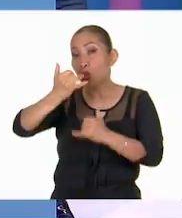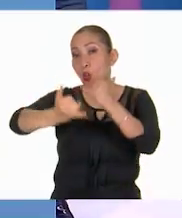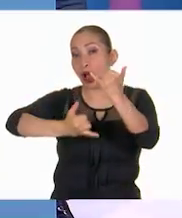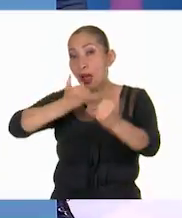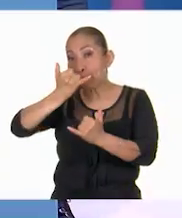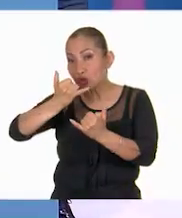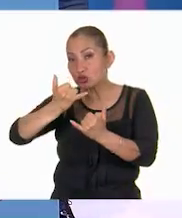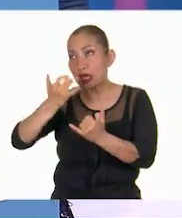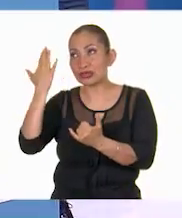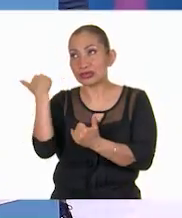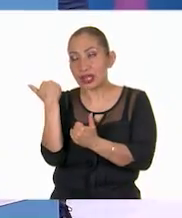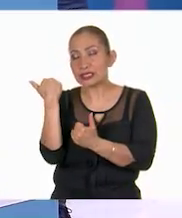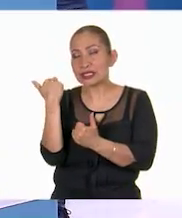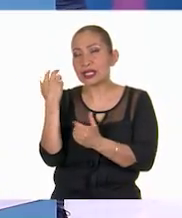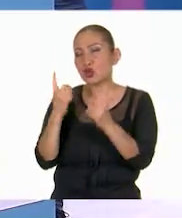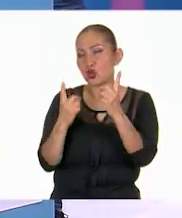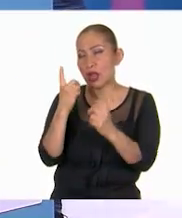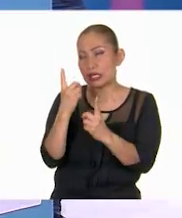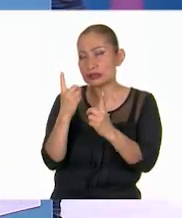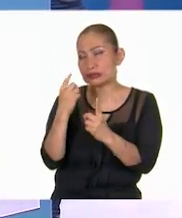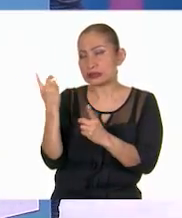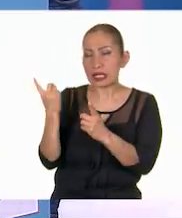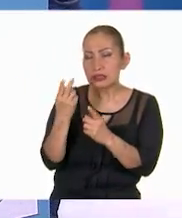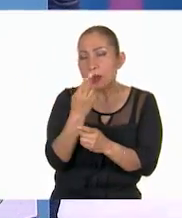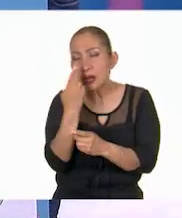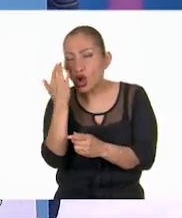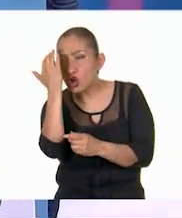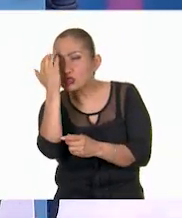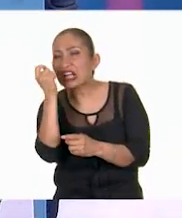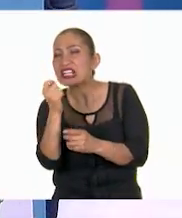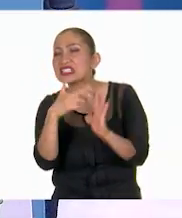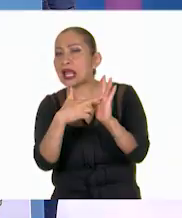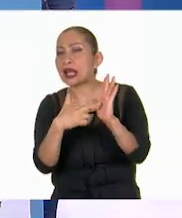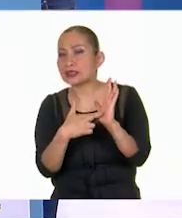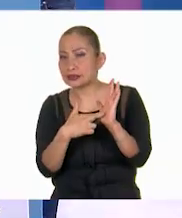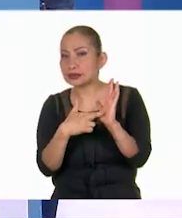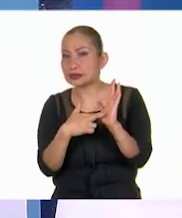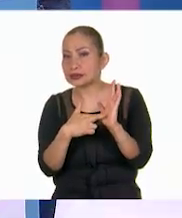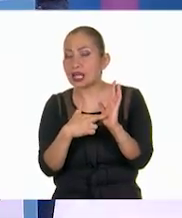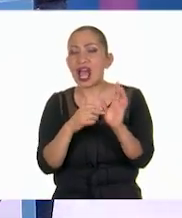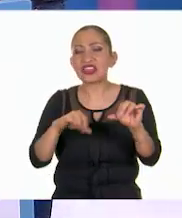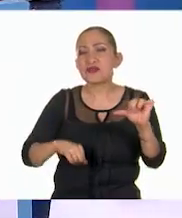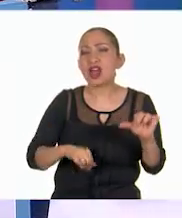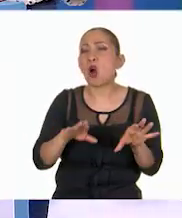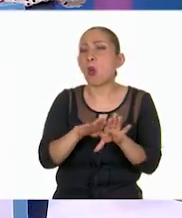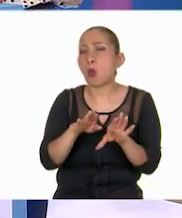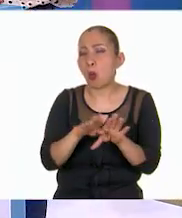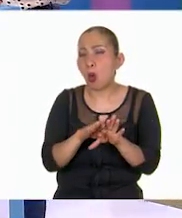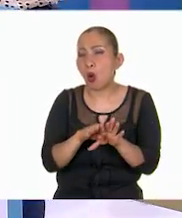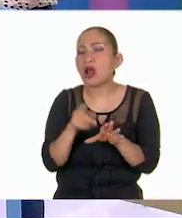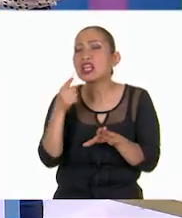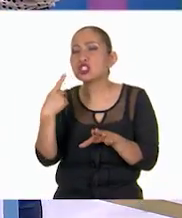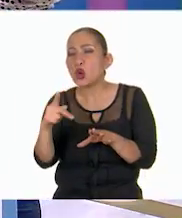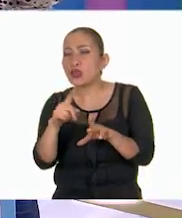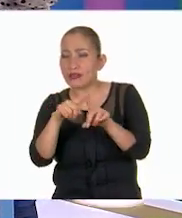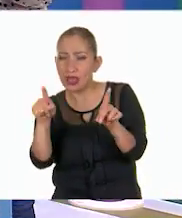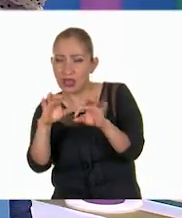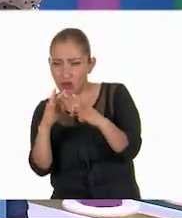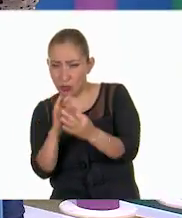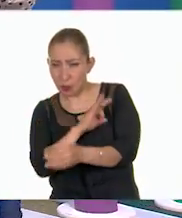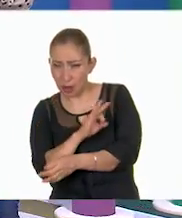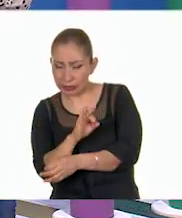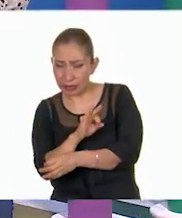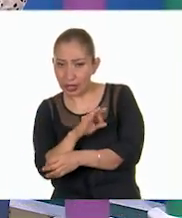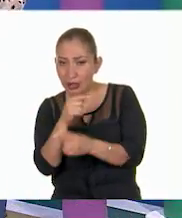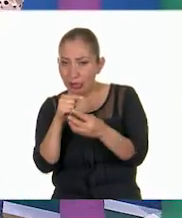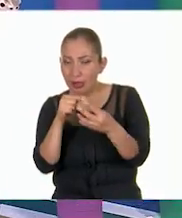jugamos un juego y surgen dudas y necesitamos conocer sus reglas y la dinámica y cuáles pueden ser sus variaciones, y